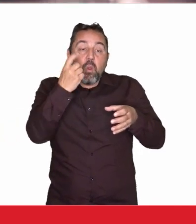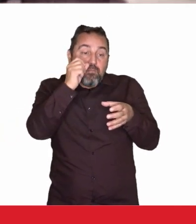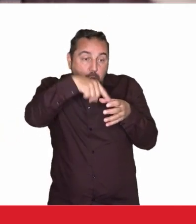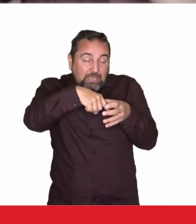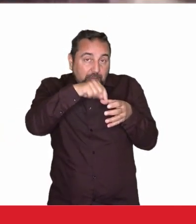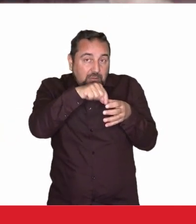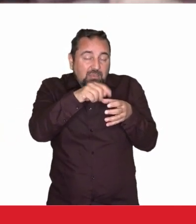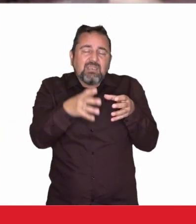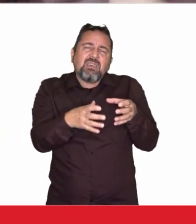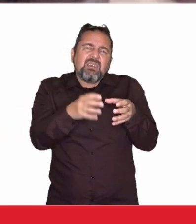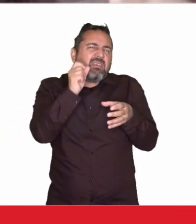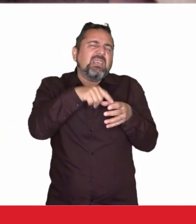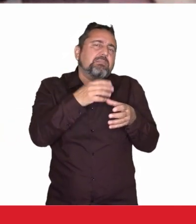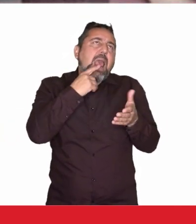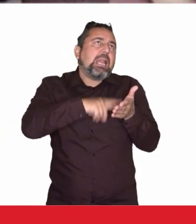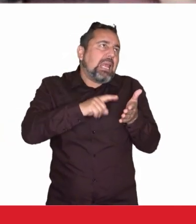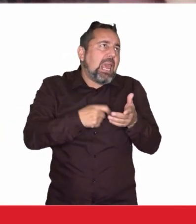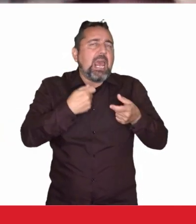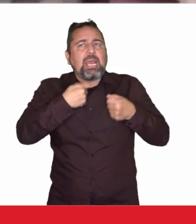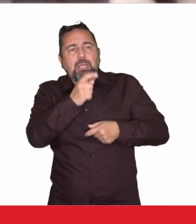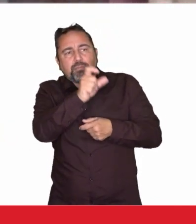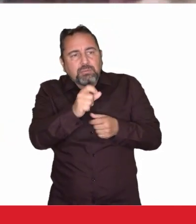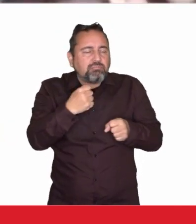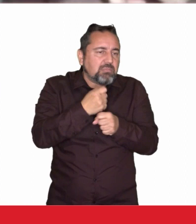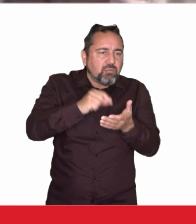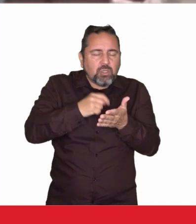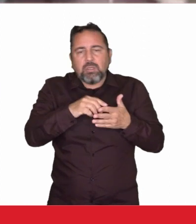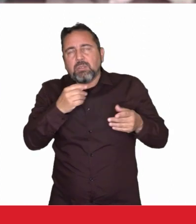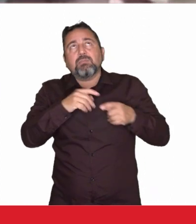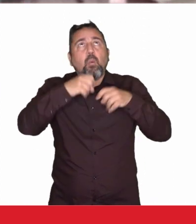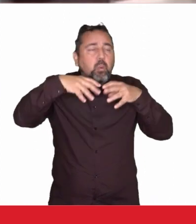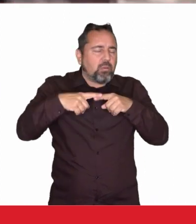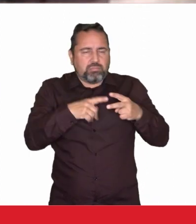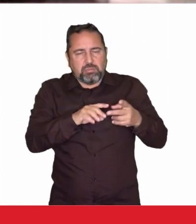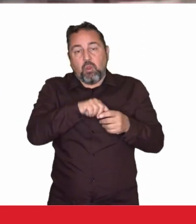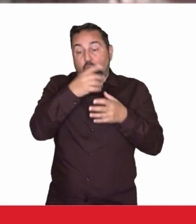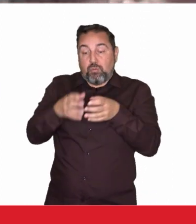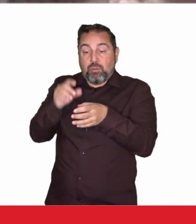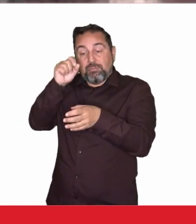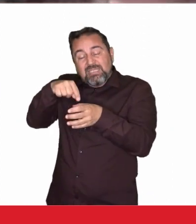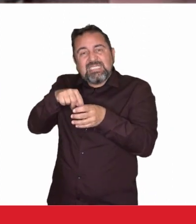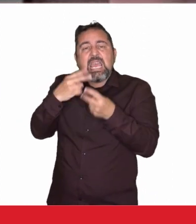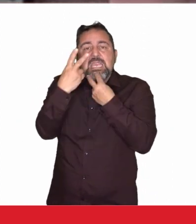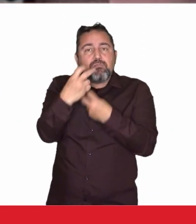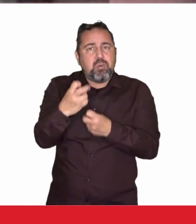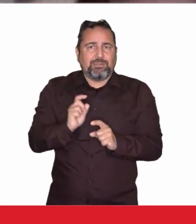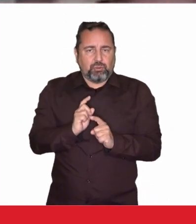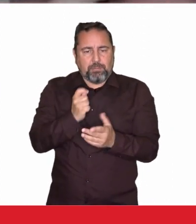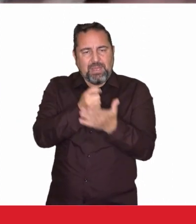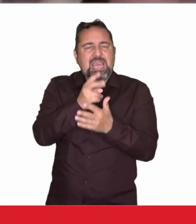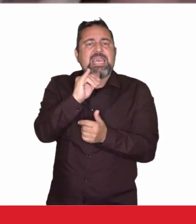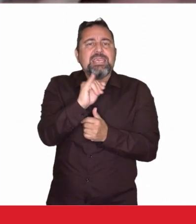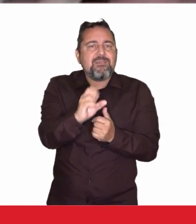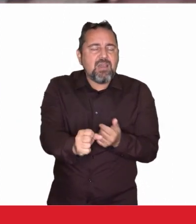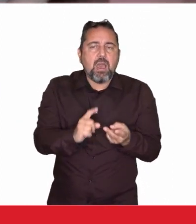con los botes? En un bote está metiendo para el alquiler, los gastos de personal, suministros, etcétera. En otro bote está